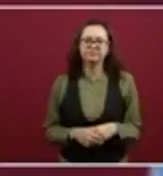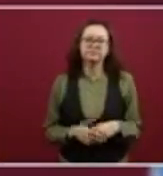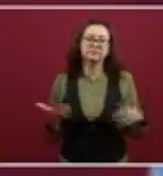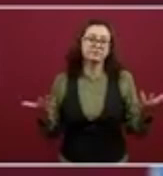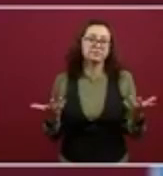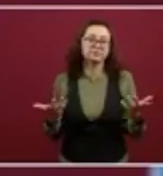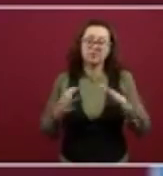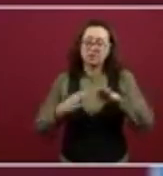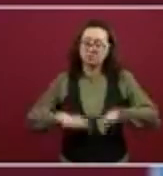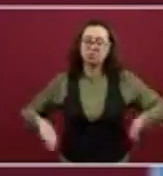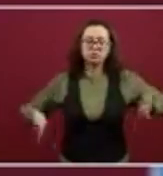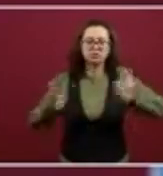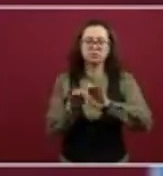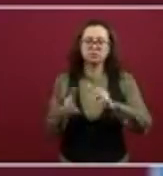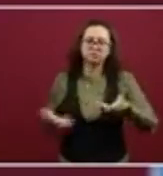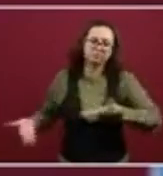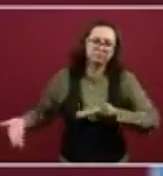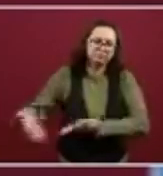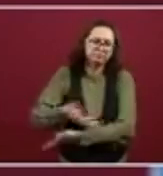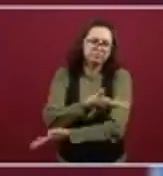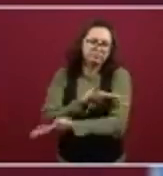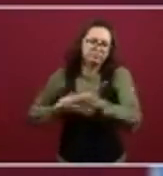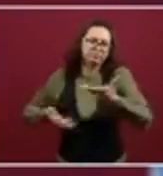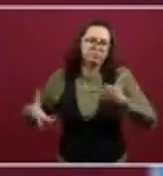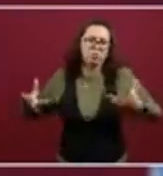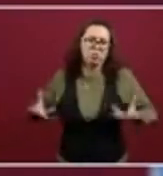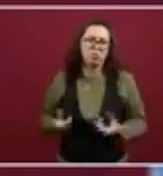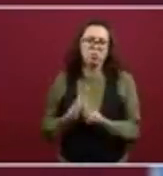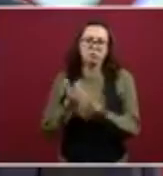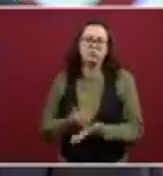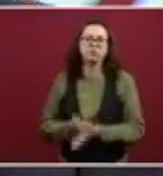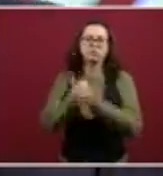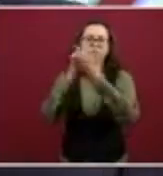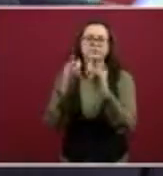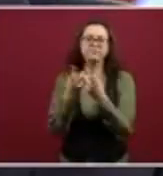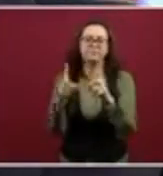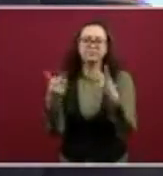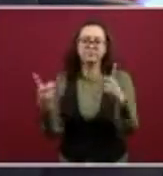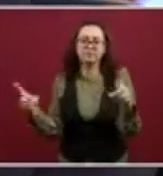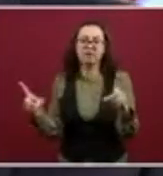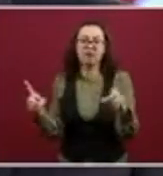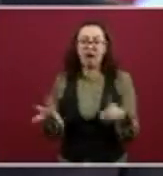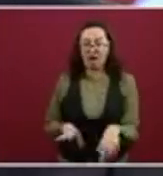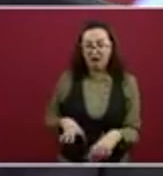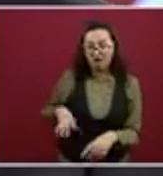cooperación para el desarrollo. No es con la fuerza.